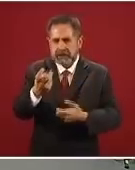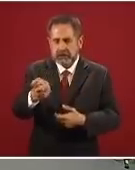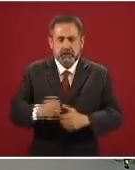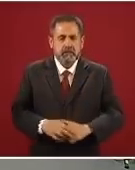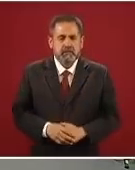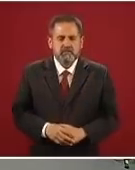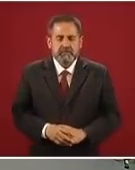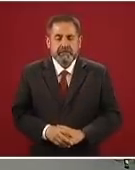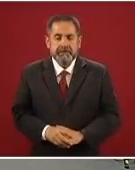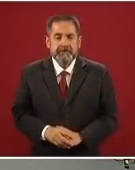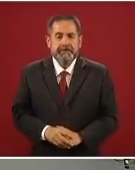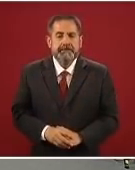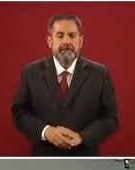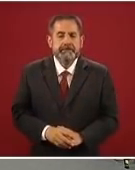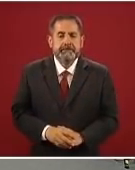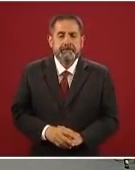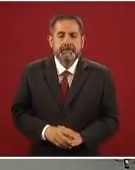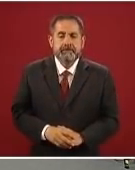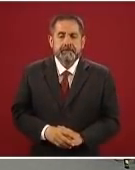Sí.